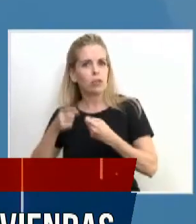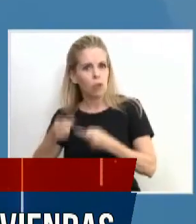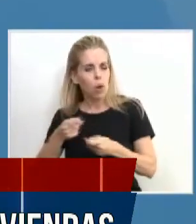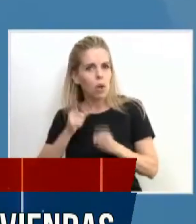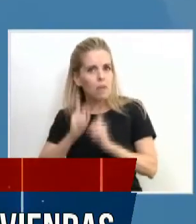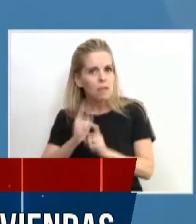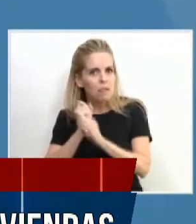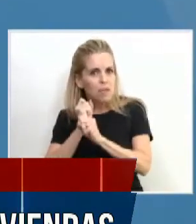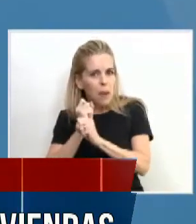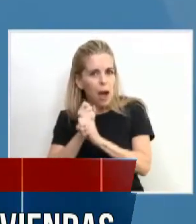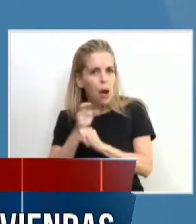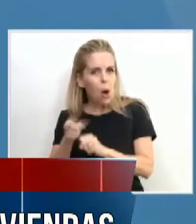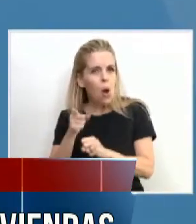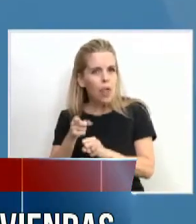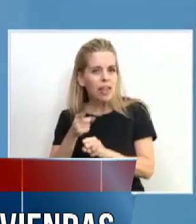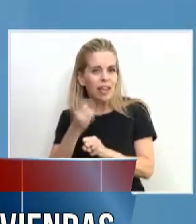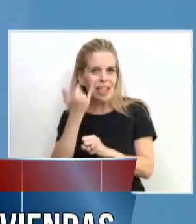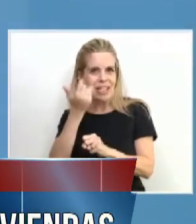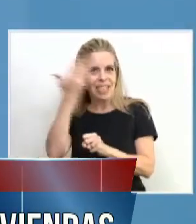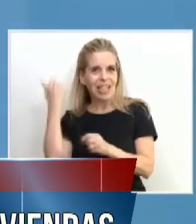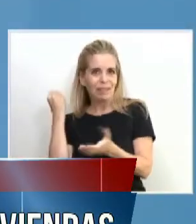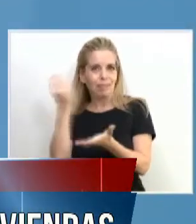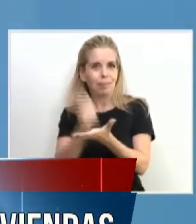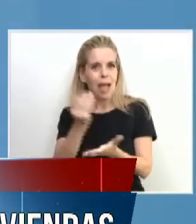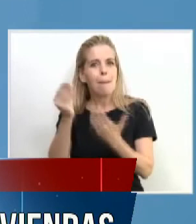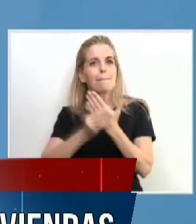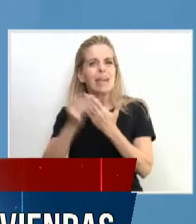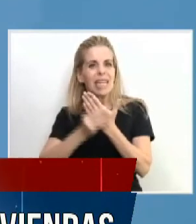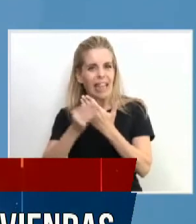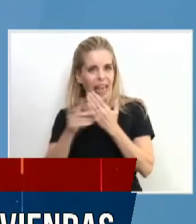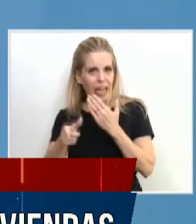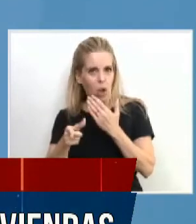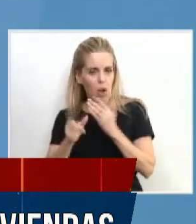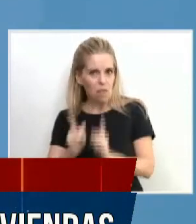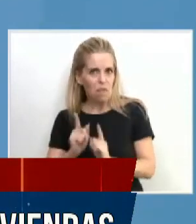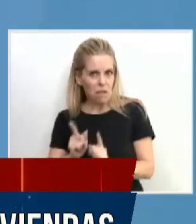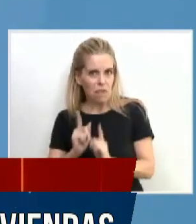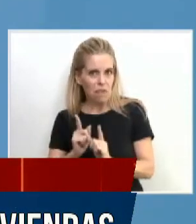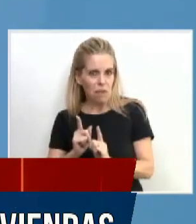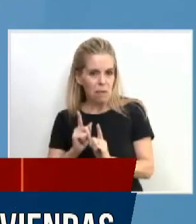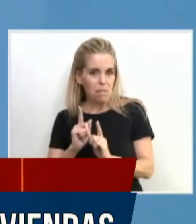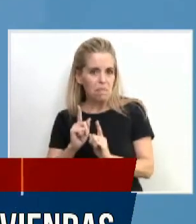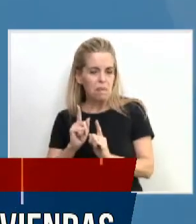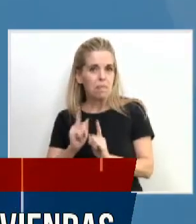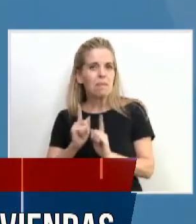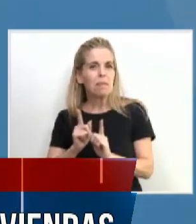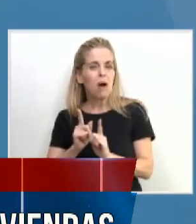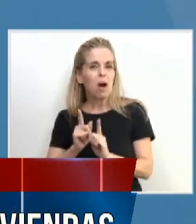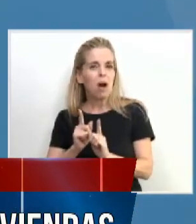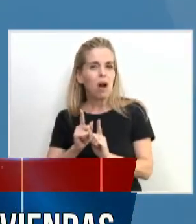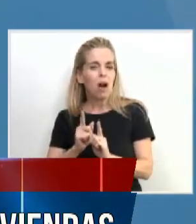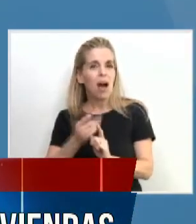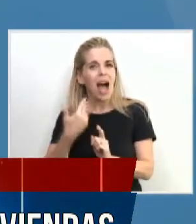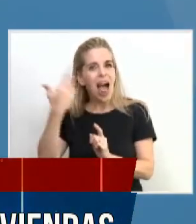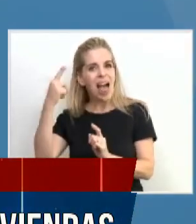sigue haciendo, desde que llegó al ministerio siguiendo la gestión que previamente había llevado adelante María